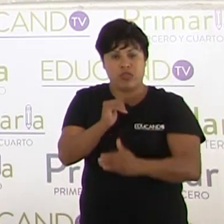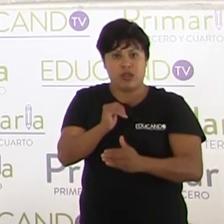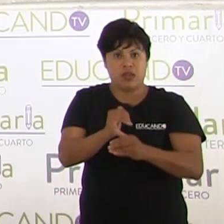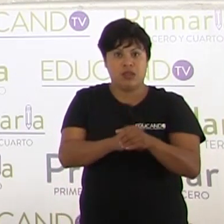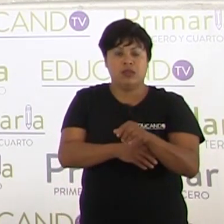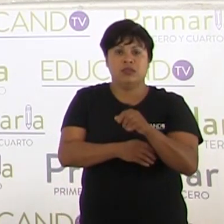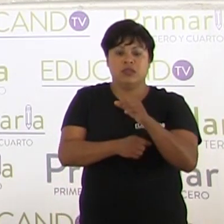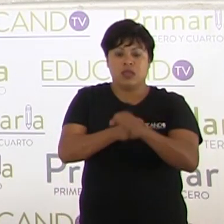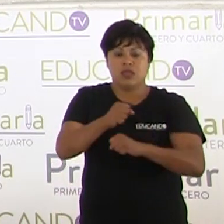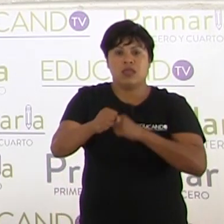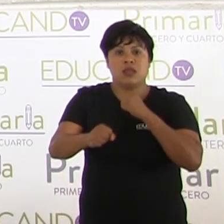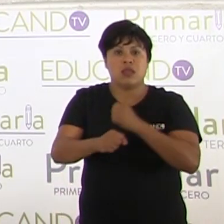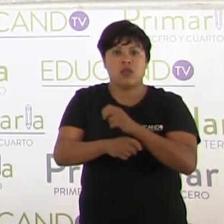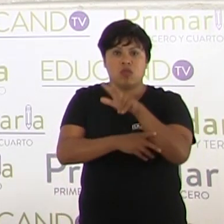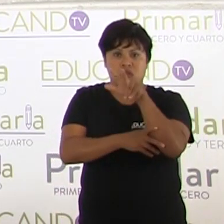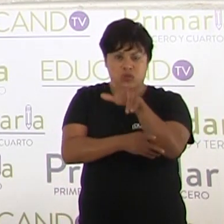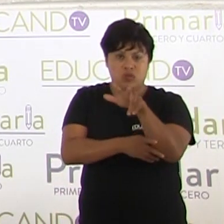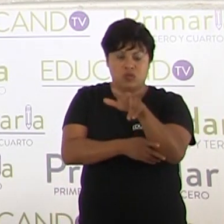del siglo XVIII,